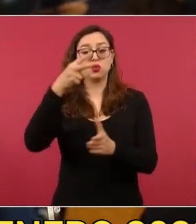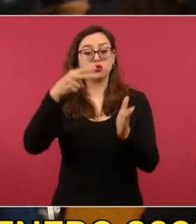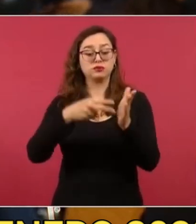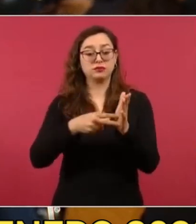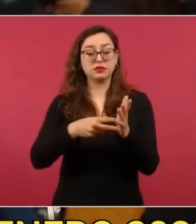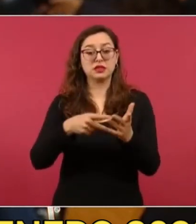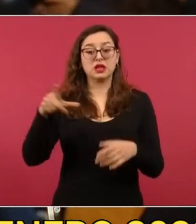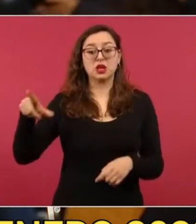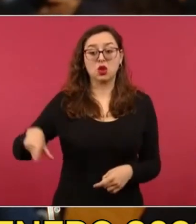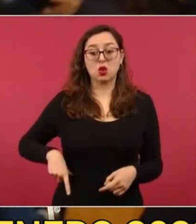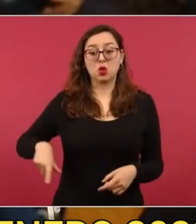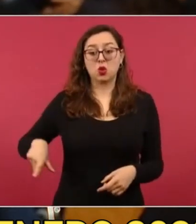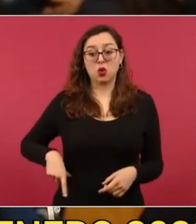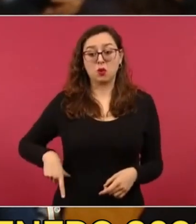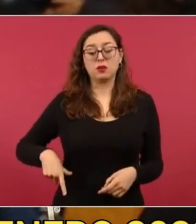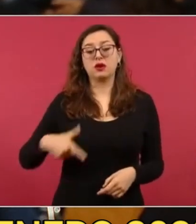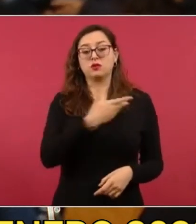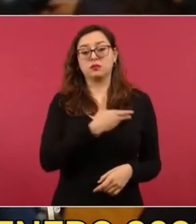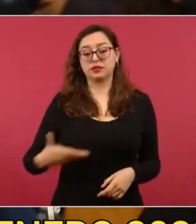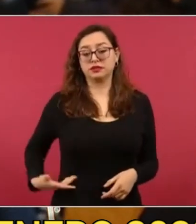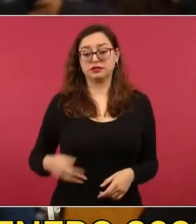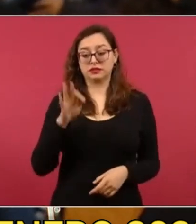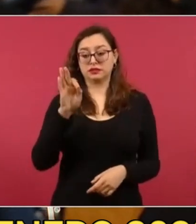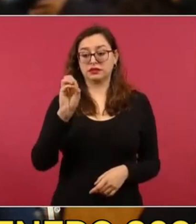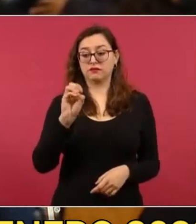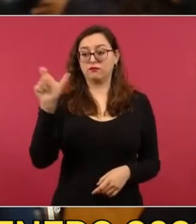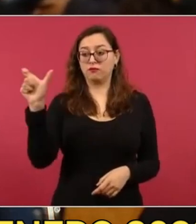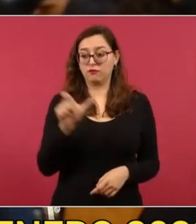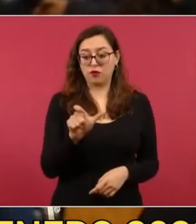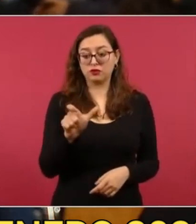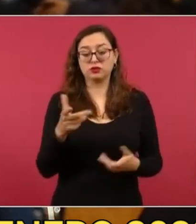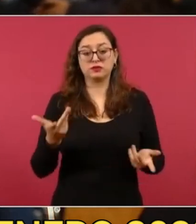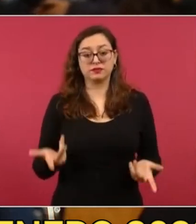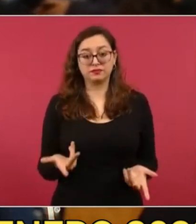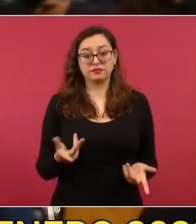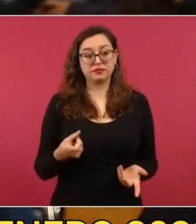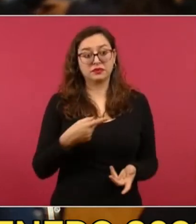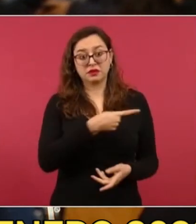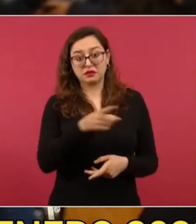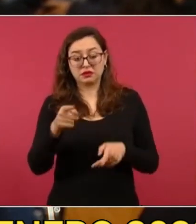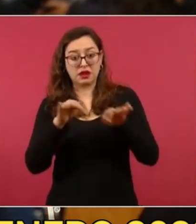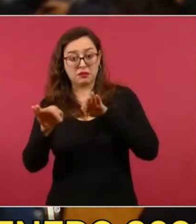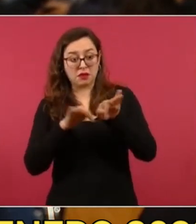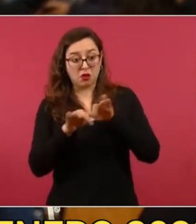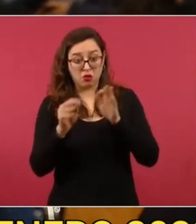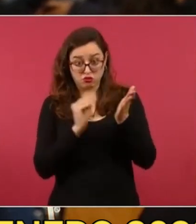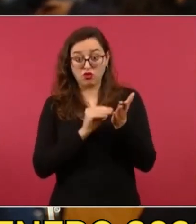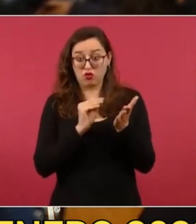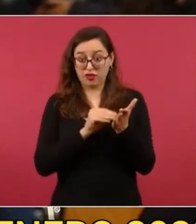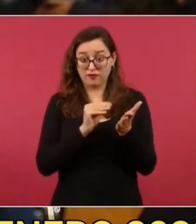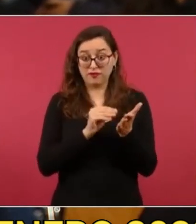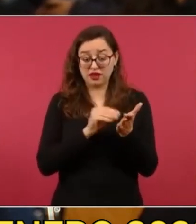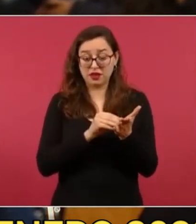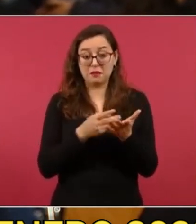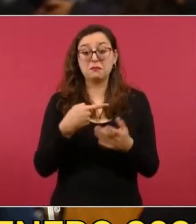gobierno federal de Vicente Fox, sin considerar que los trabajos del Procede continúan vigentes hasta el día de hoy,